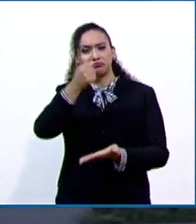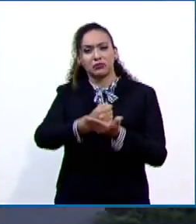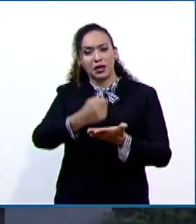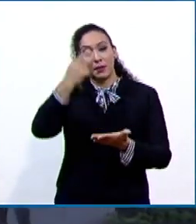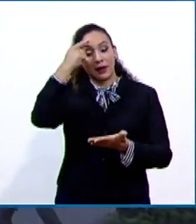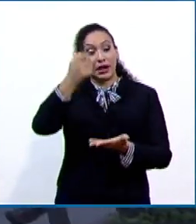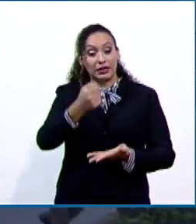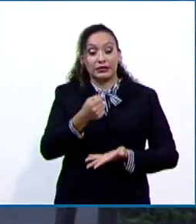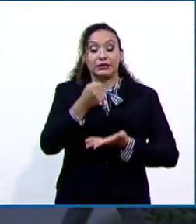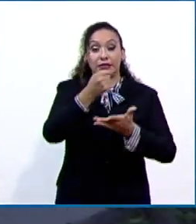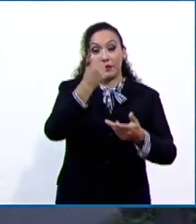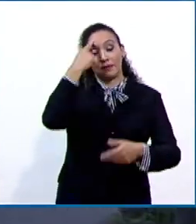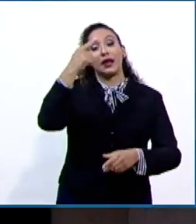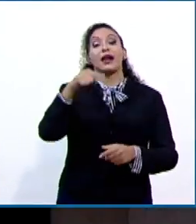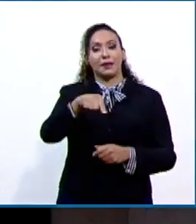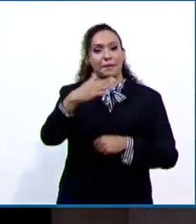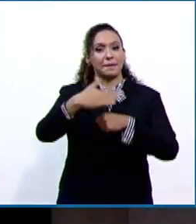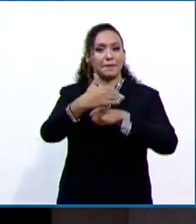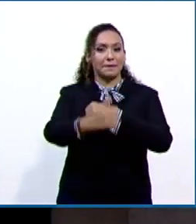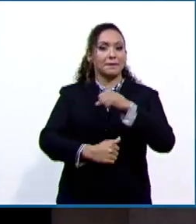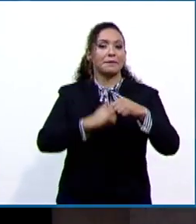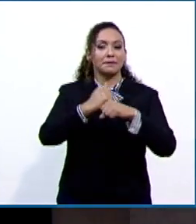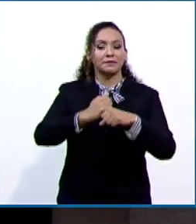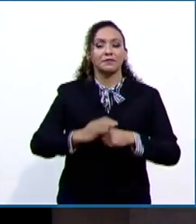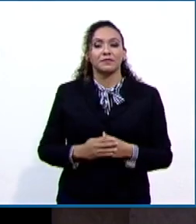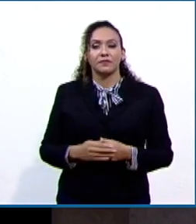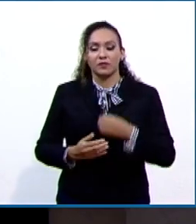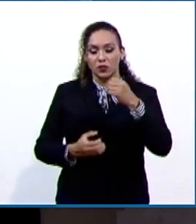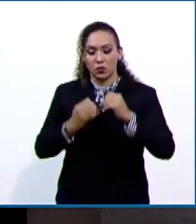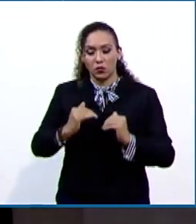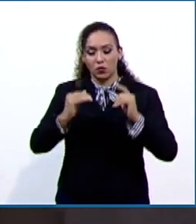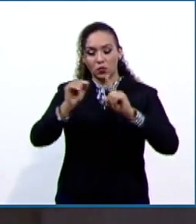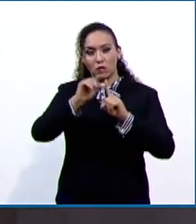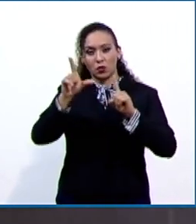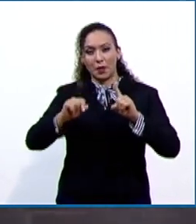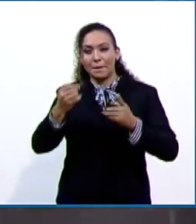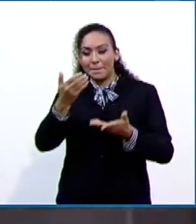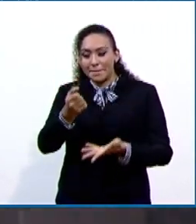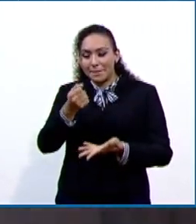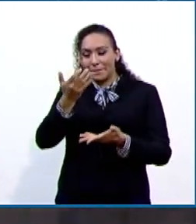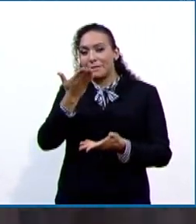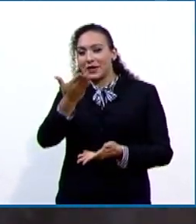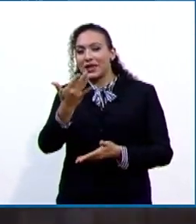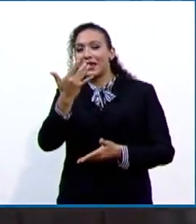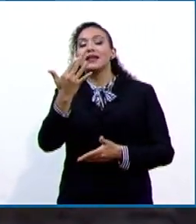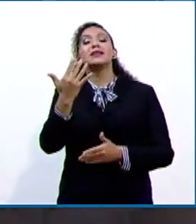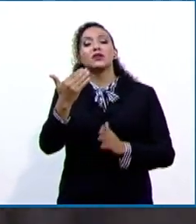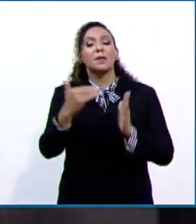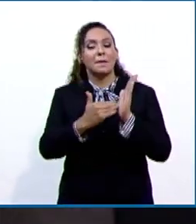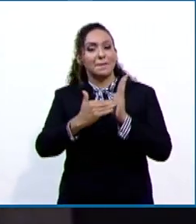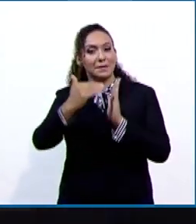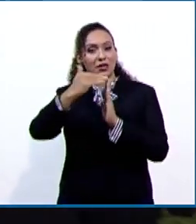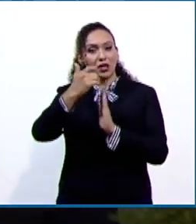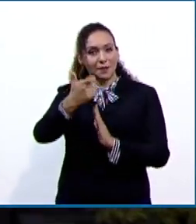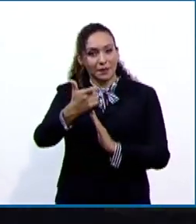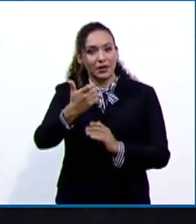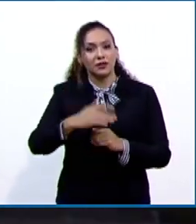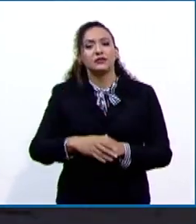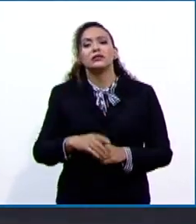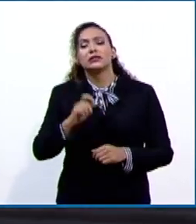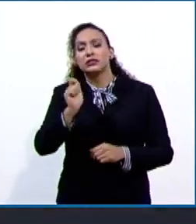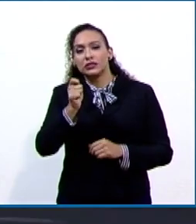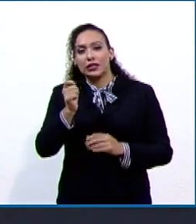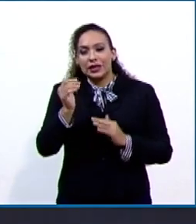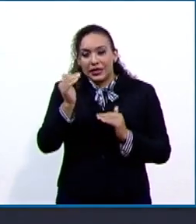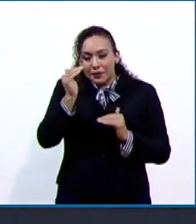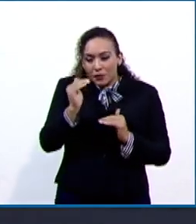de la Federación para el próximo año. La Corte solicitará poco más de 5.900 millones de pesos, que representa una